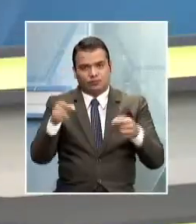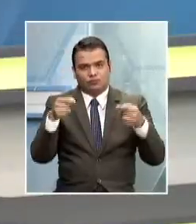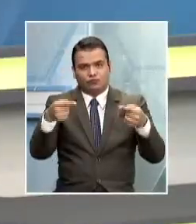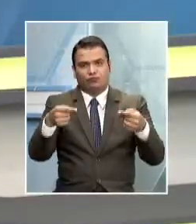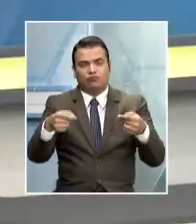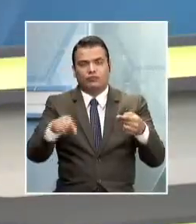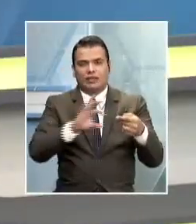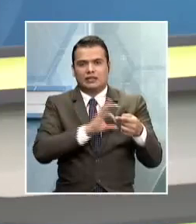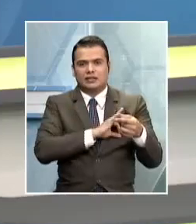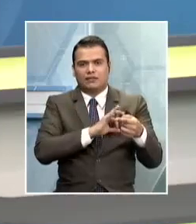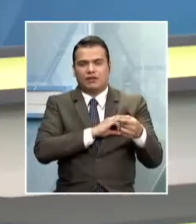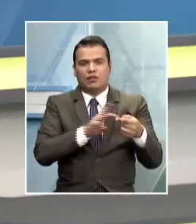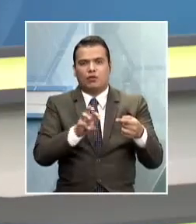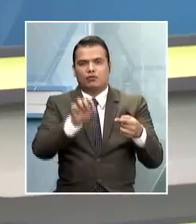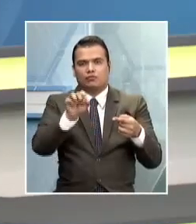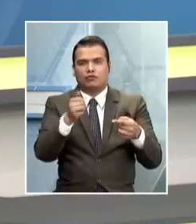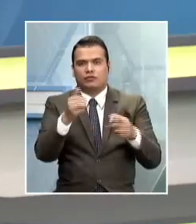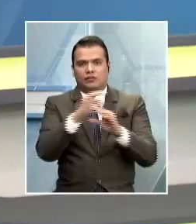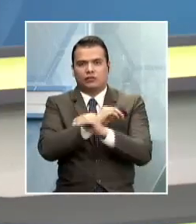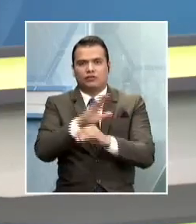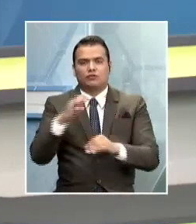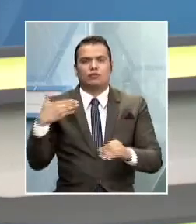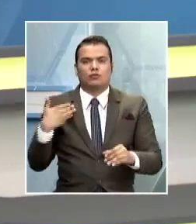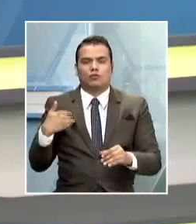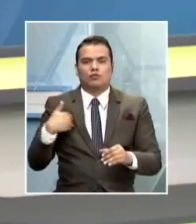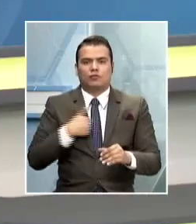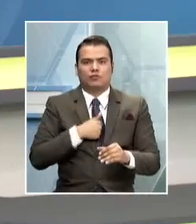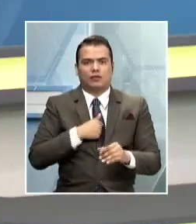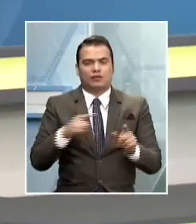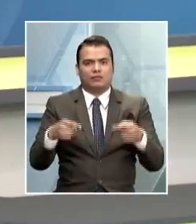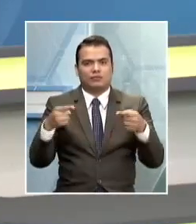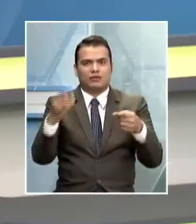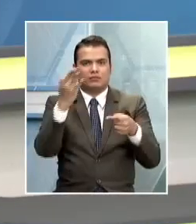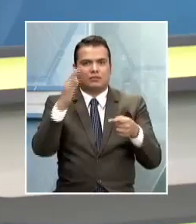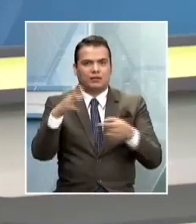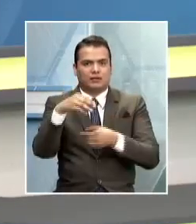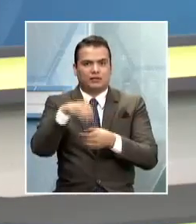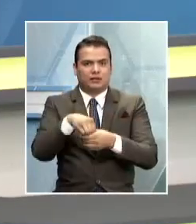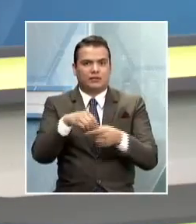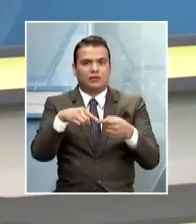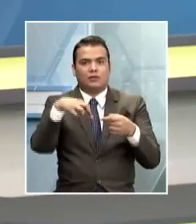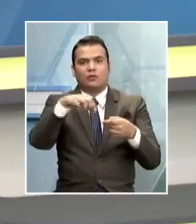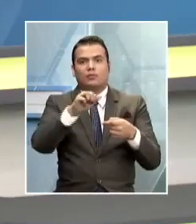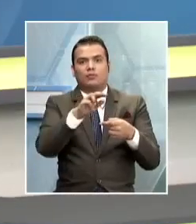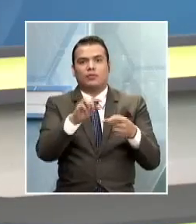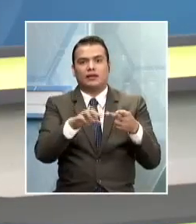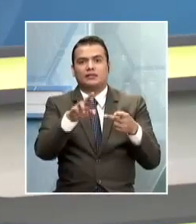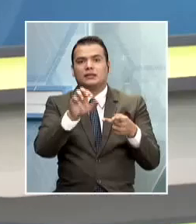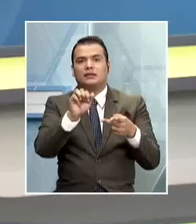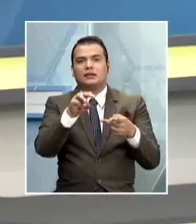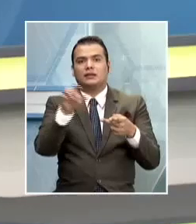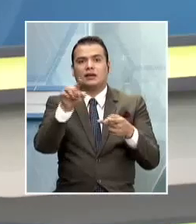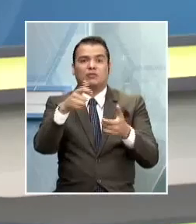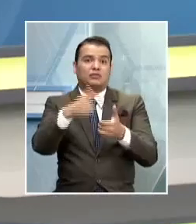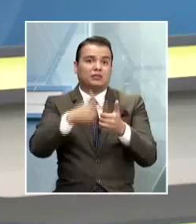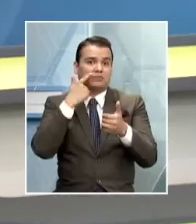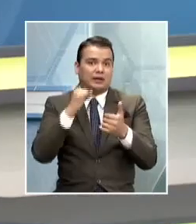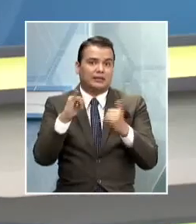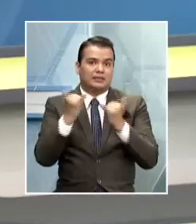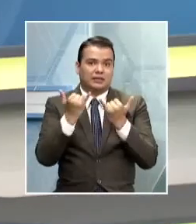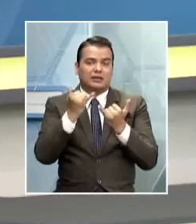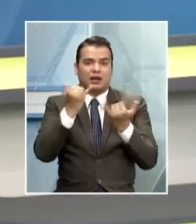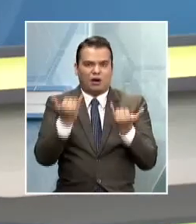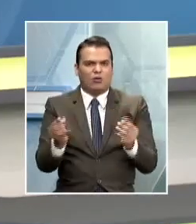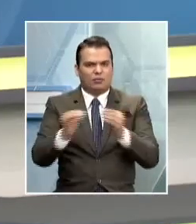de Barranquilla en Barranquilla. Están listos para jugar Luis Paz y Adrián Ramos. Llegó el momento del panorama deportivo. Nos vemos mañana,